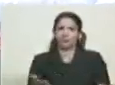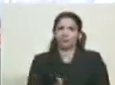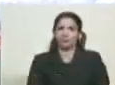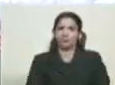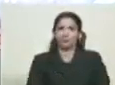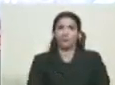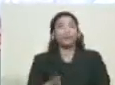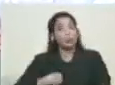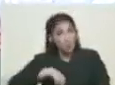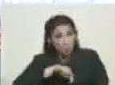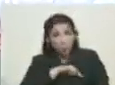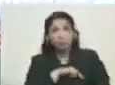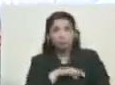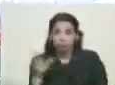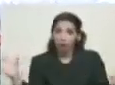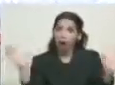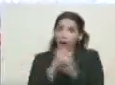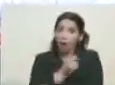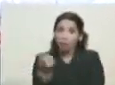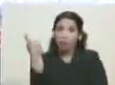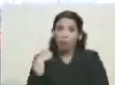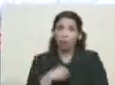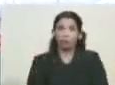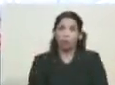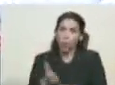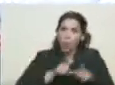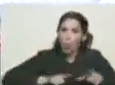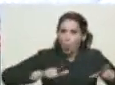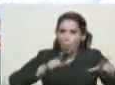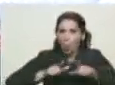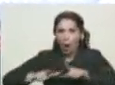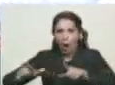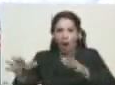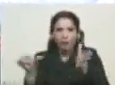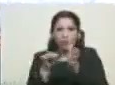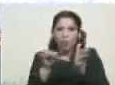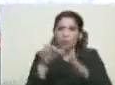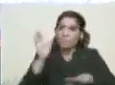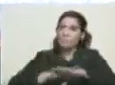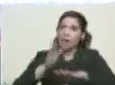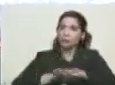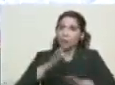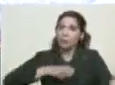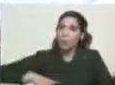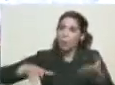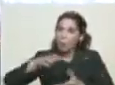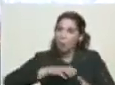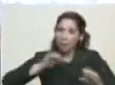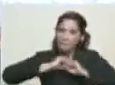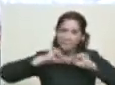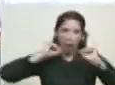Nosotros estuvimos anoche en los sitios donde ocurrió todo.